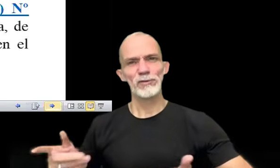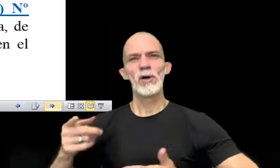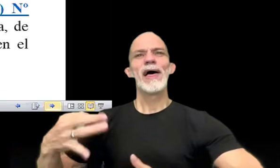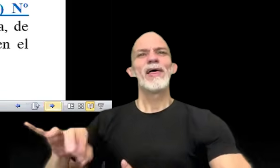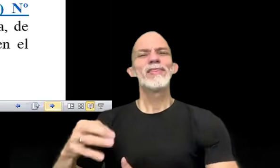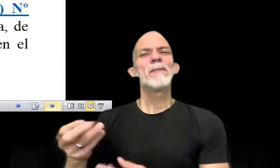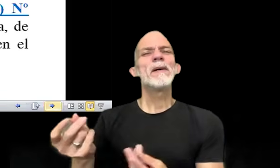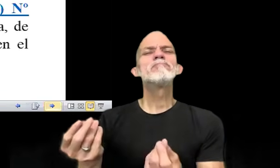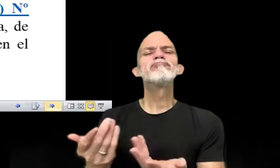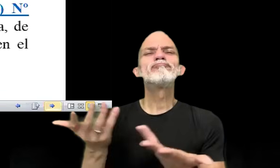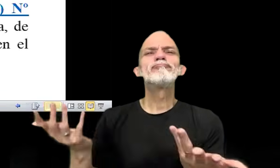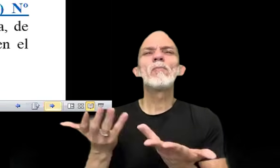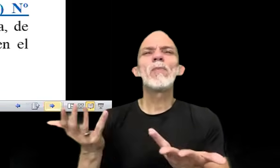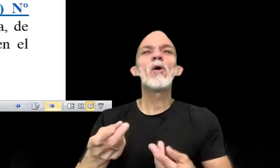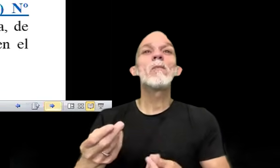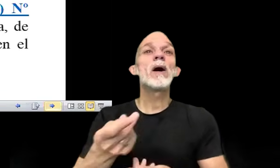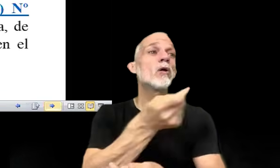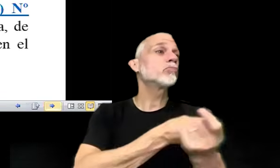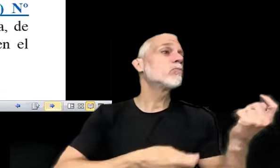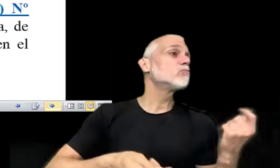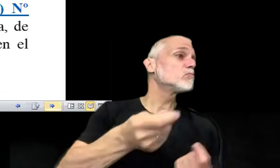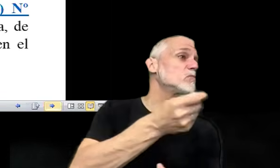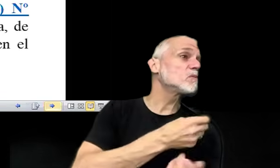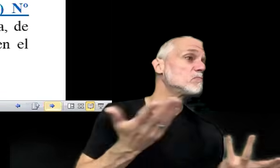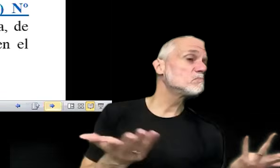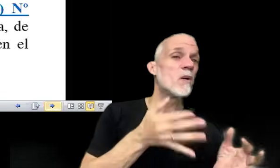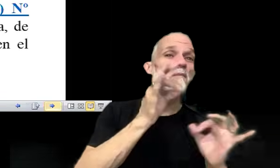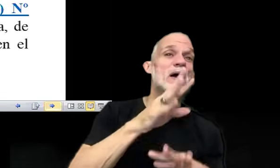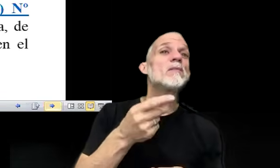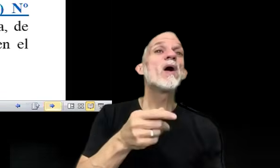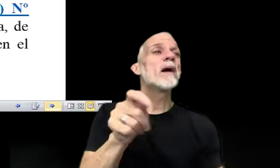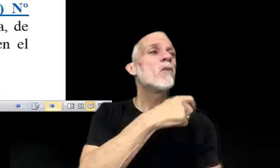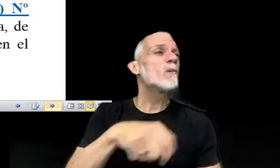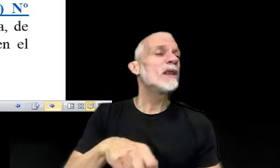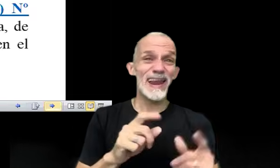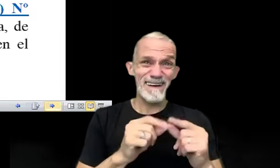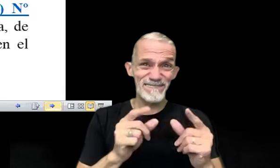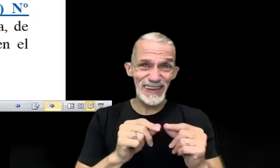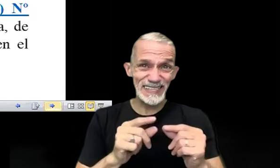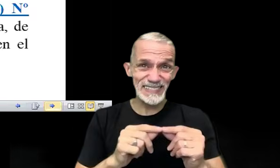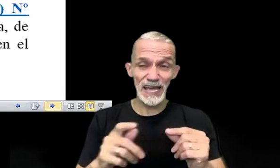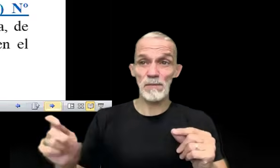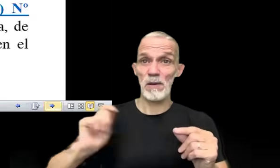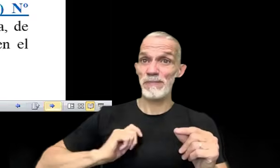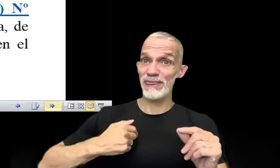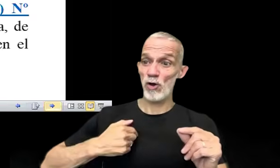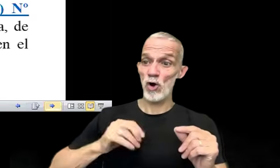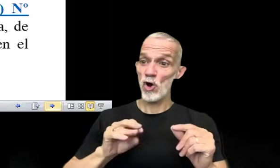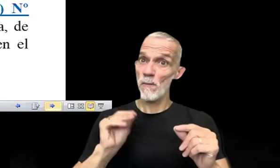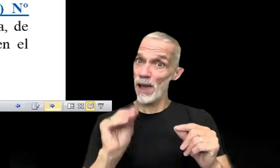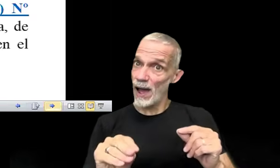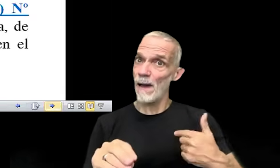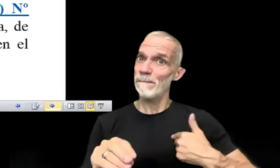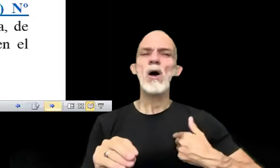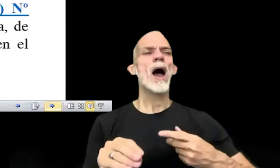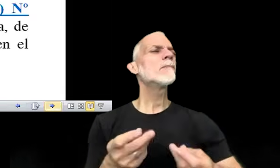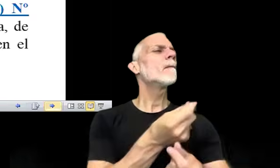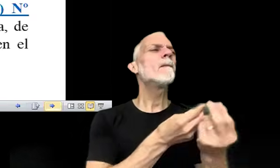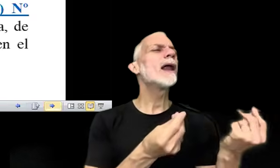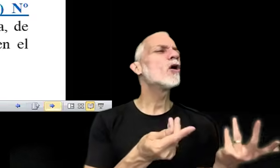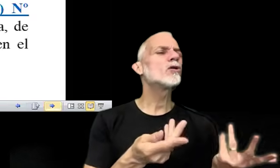a tener que evaluarse al valor en plaza, ¿sí? A la fecha que me transmitieron el bien.